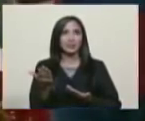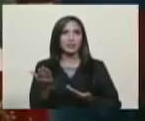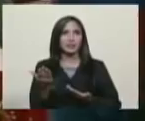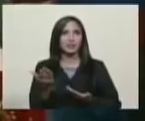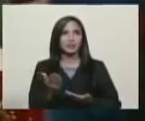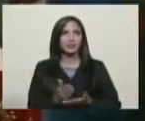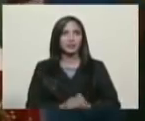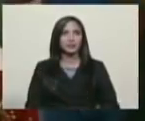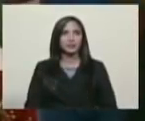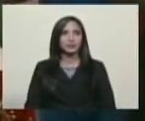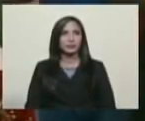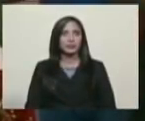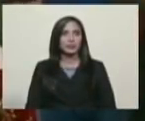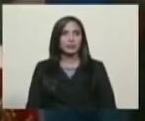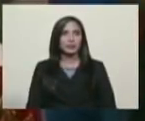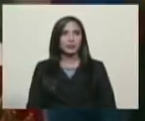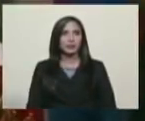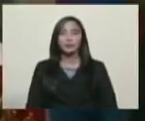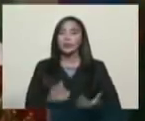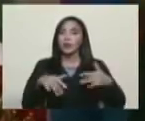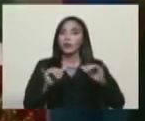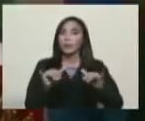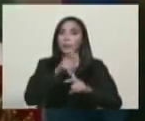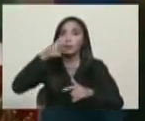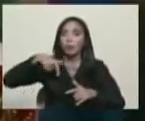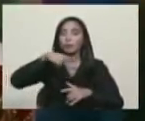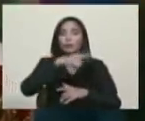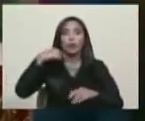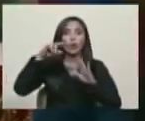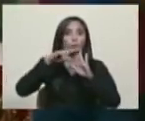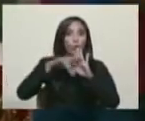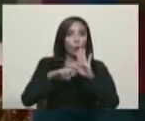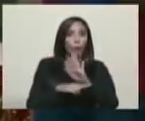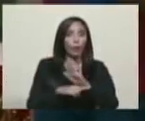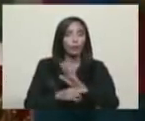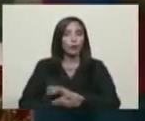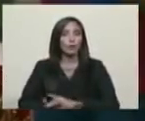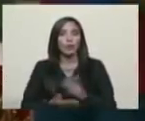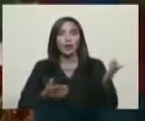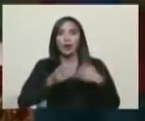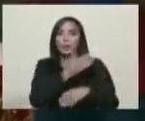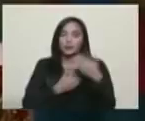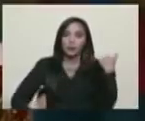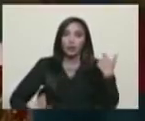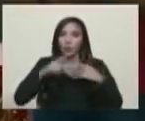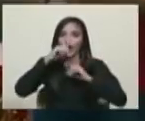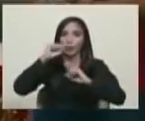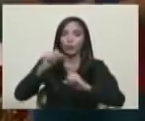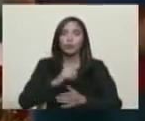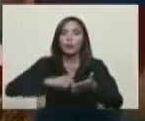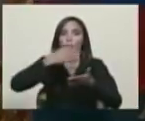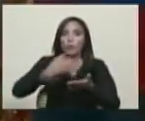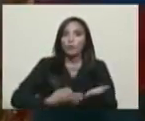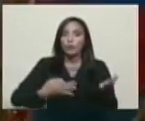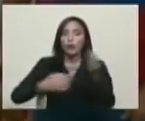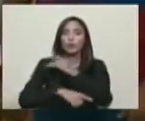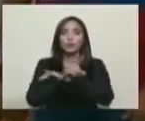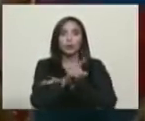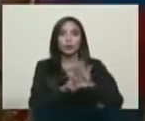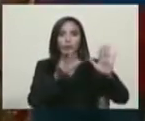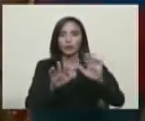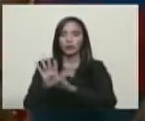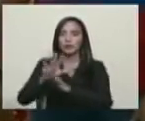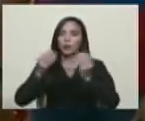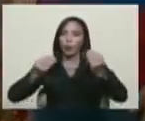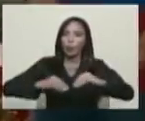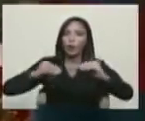Tierra del mineral, aquí cumpliendo instrucciones de nuestro presidente Nicolás Maduro, estamos firmando 185 alianzas